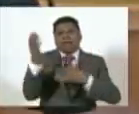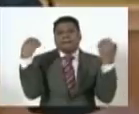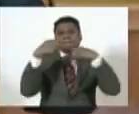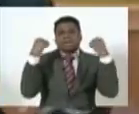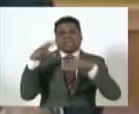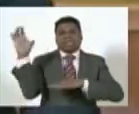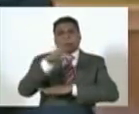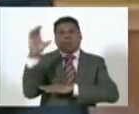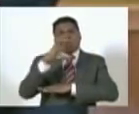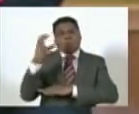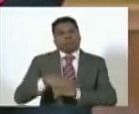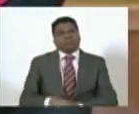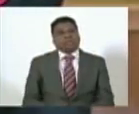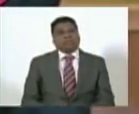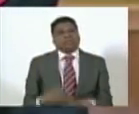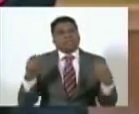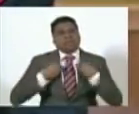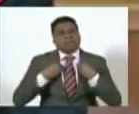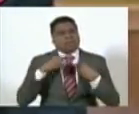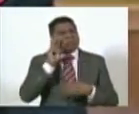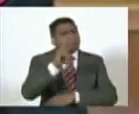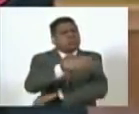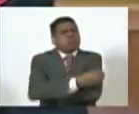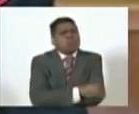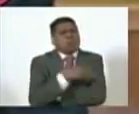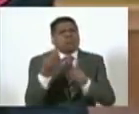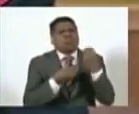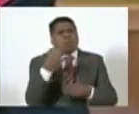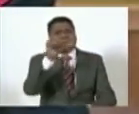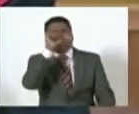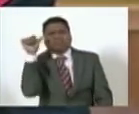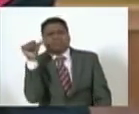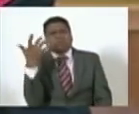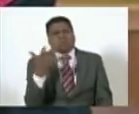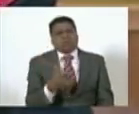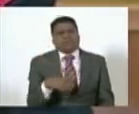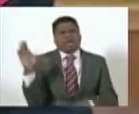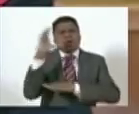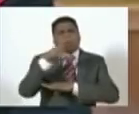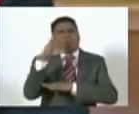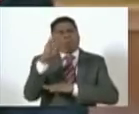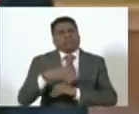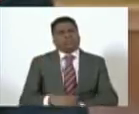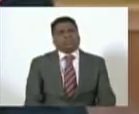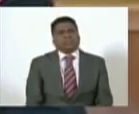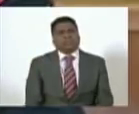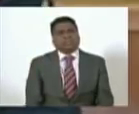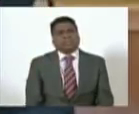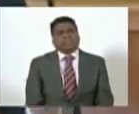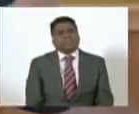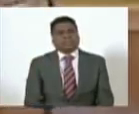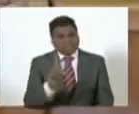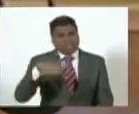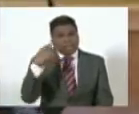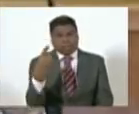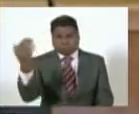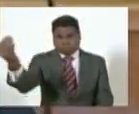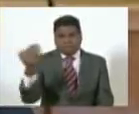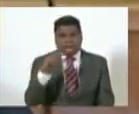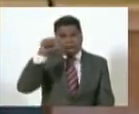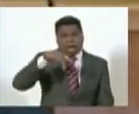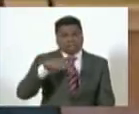y viven y ven cómo hacen las mafias narcotraficantes en Colombia y después vienen a aplicarlo